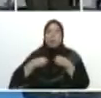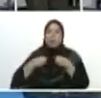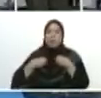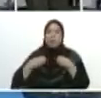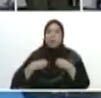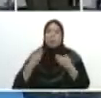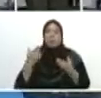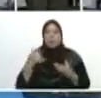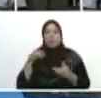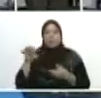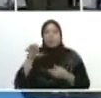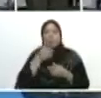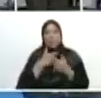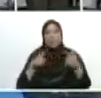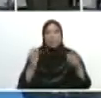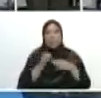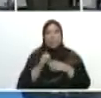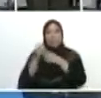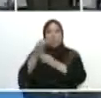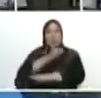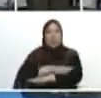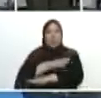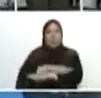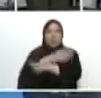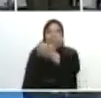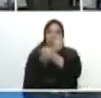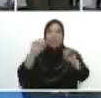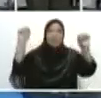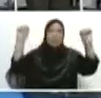patriota pueblo digno